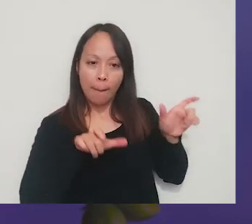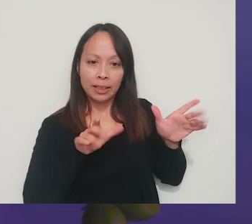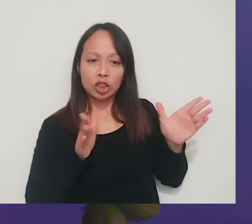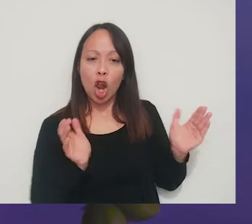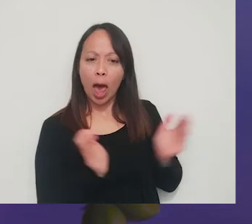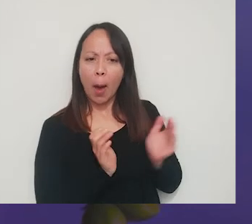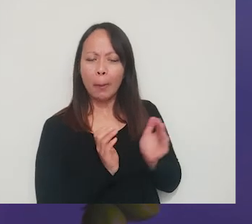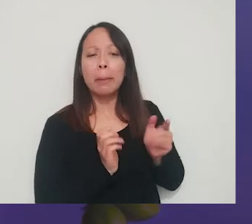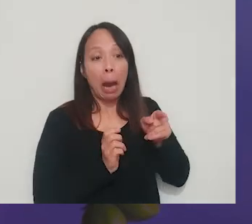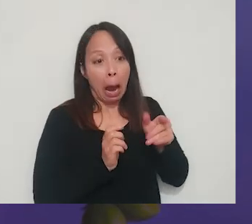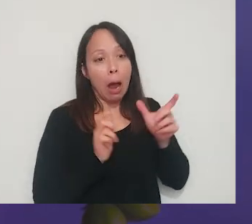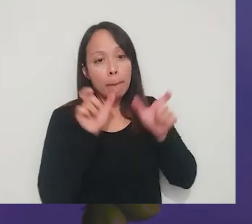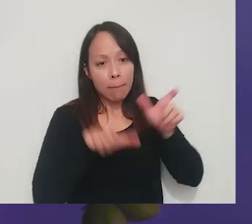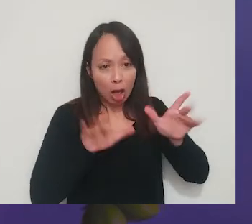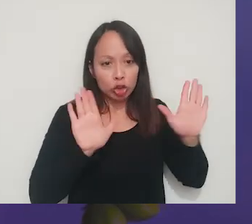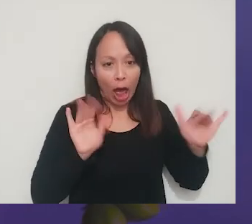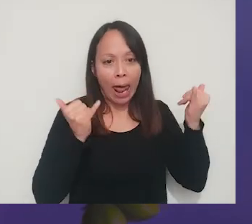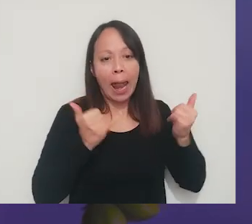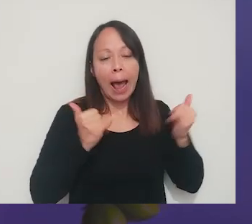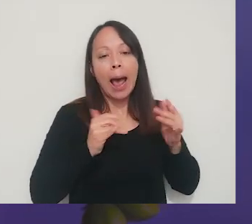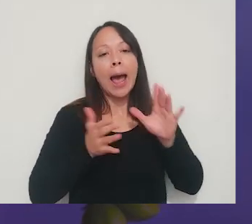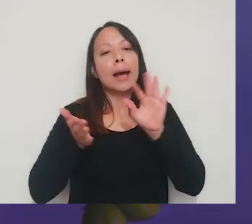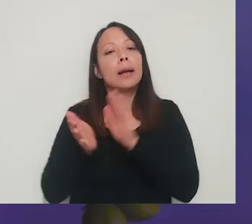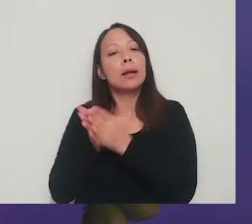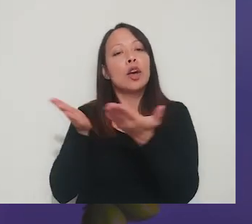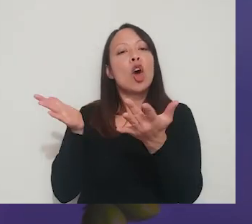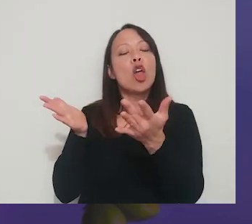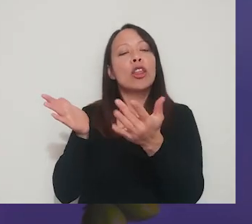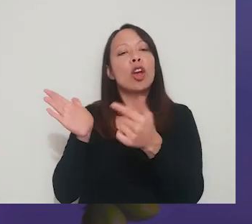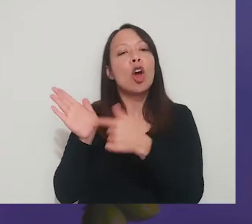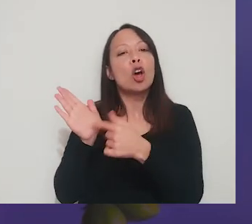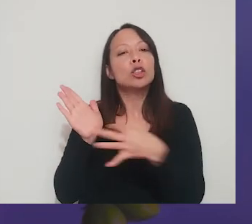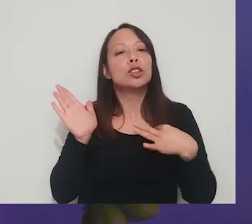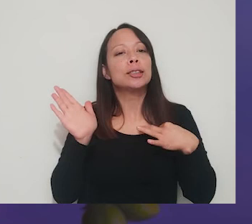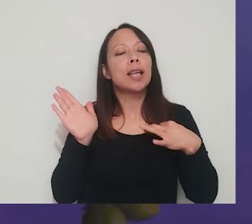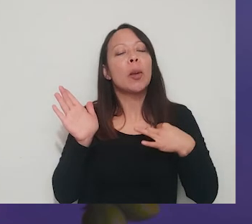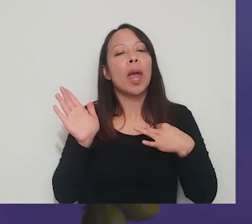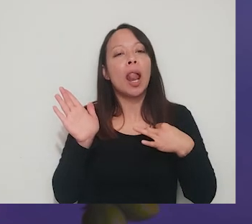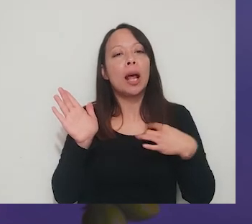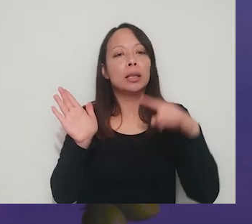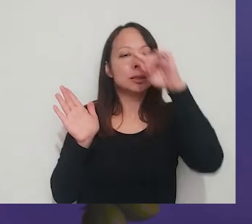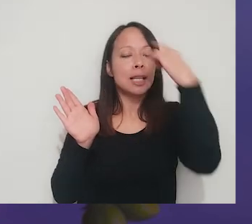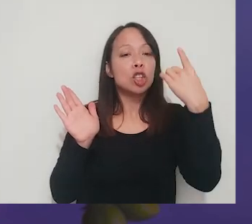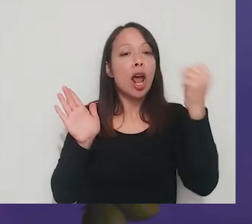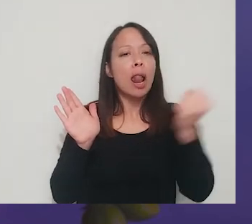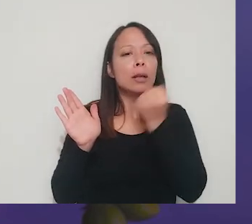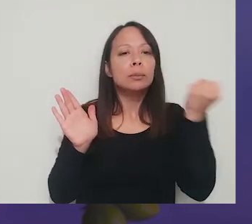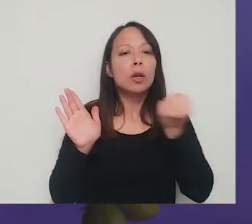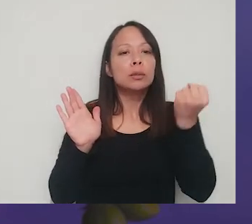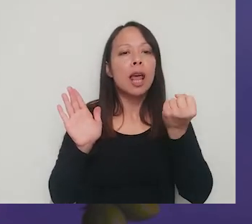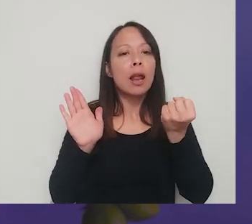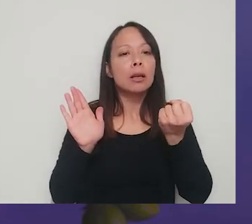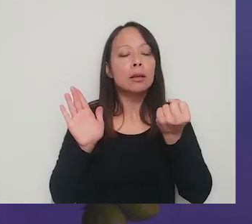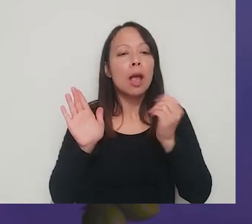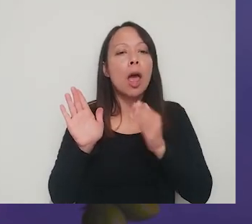que inclusive esto que yo les mencionaba al principio, que está expresamente receptado en el Código Civil y Comercial de la Nación, pero además habla de la importancia que tiene